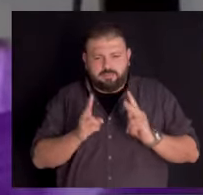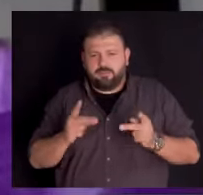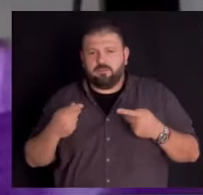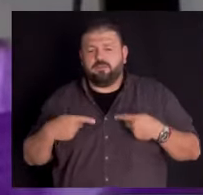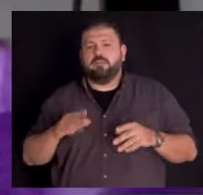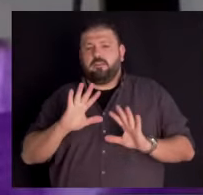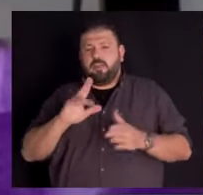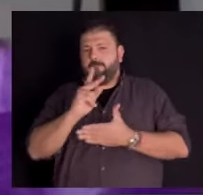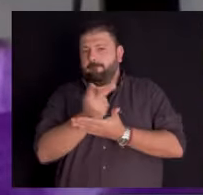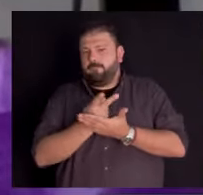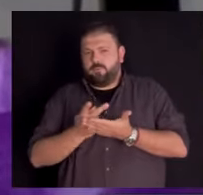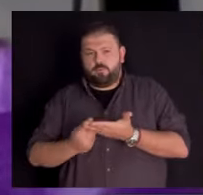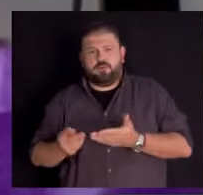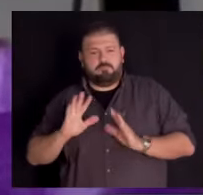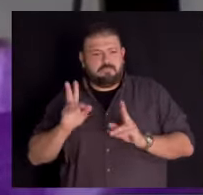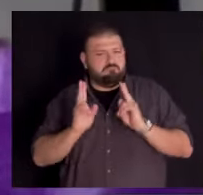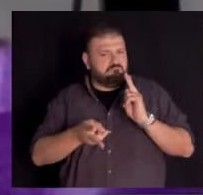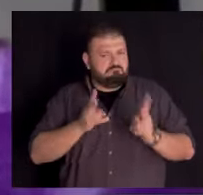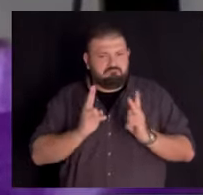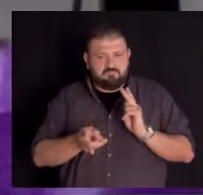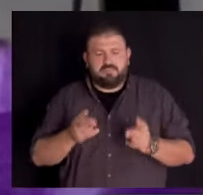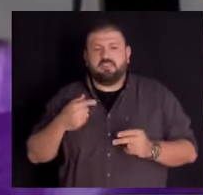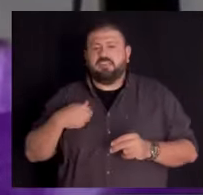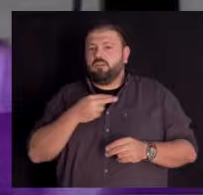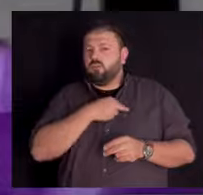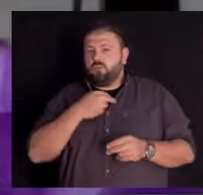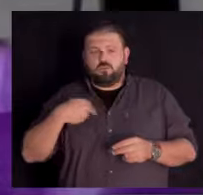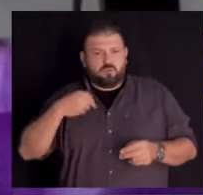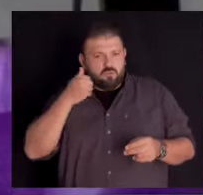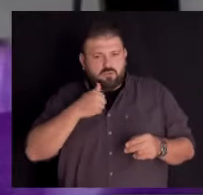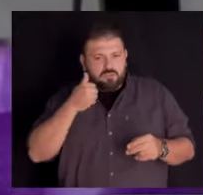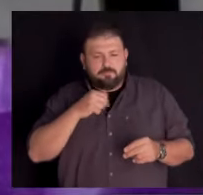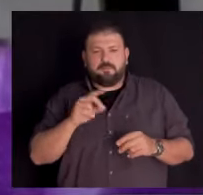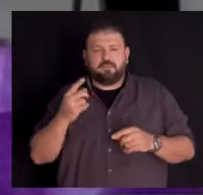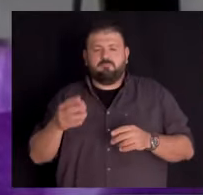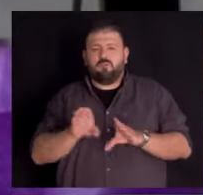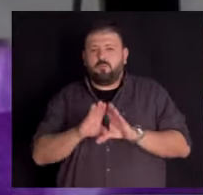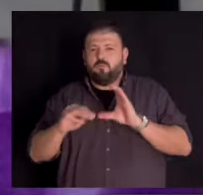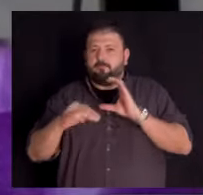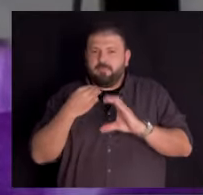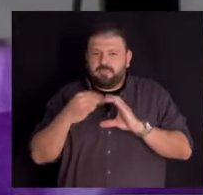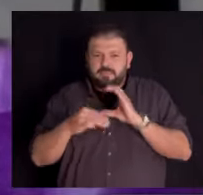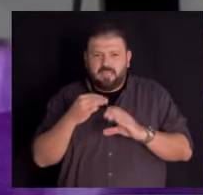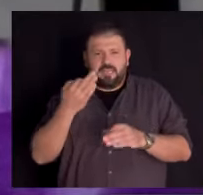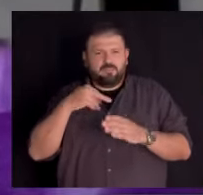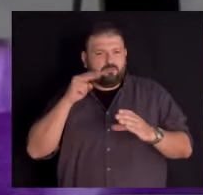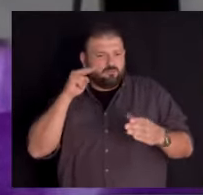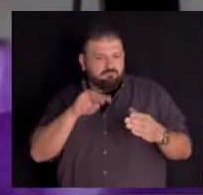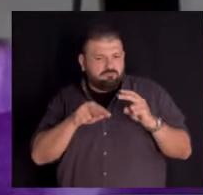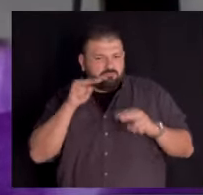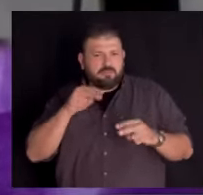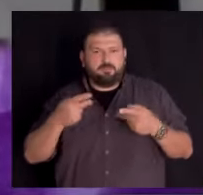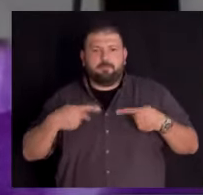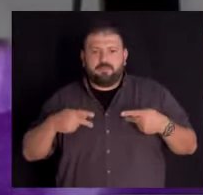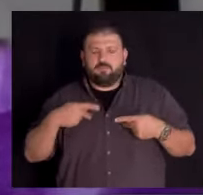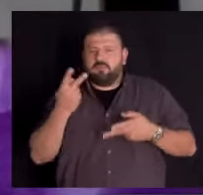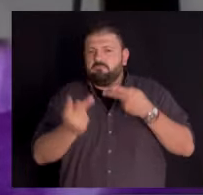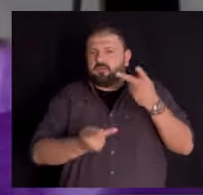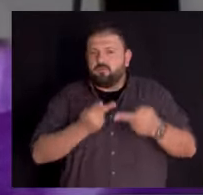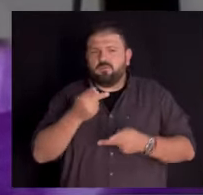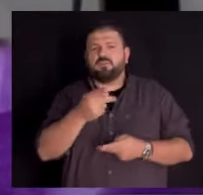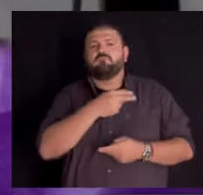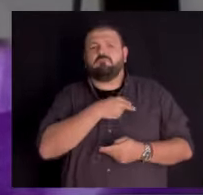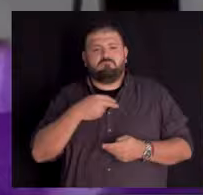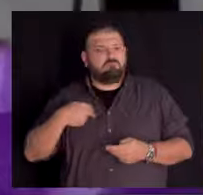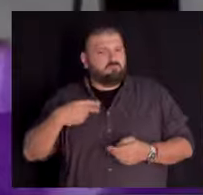nuestros programas, pero definitivamente estamos escuchando todo lo que nos has estado solicitando a través de tus comentarios que nos dejas en